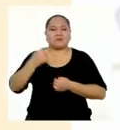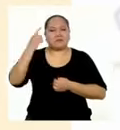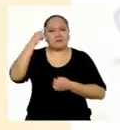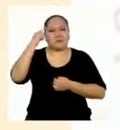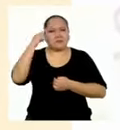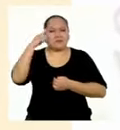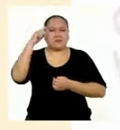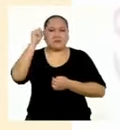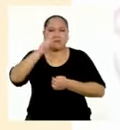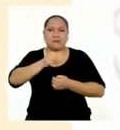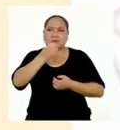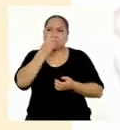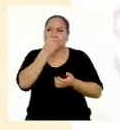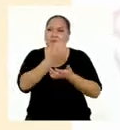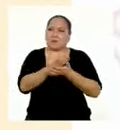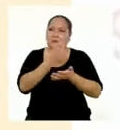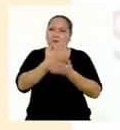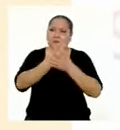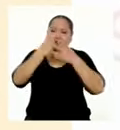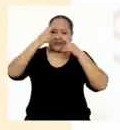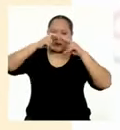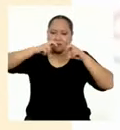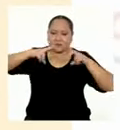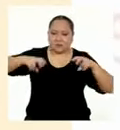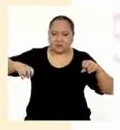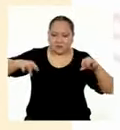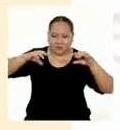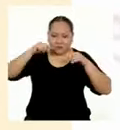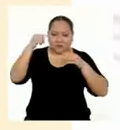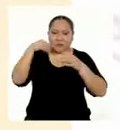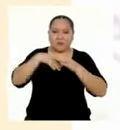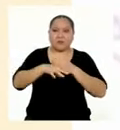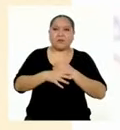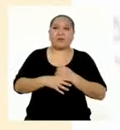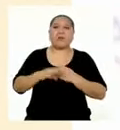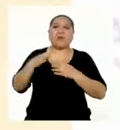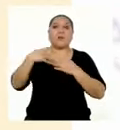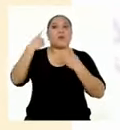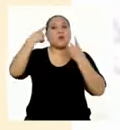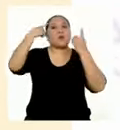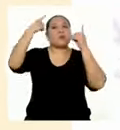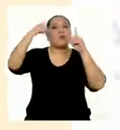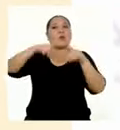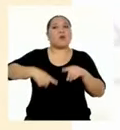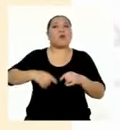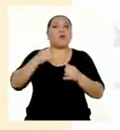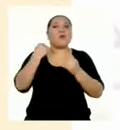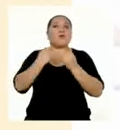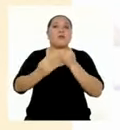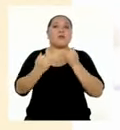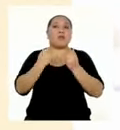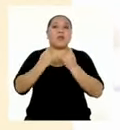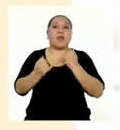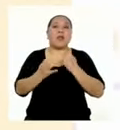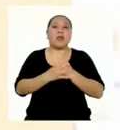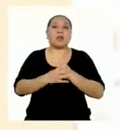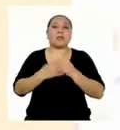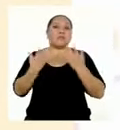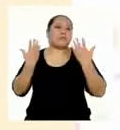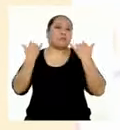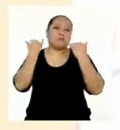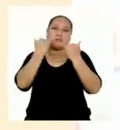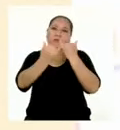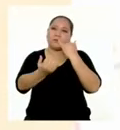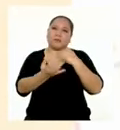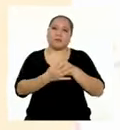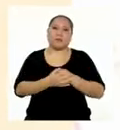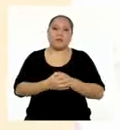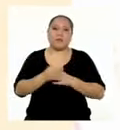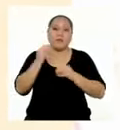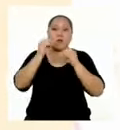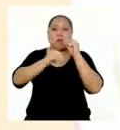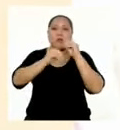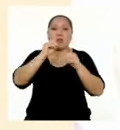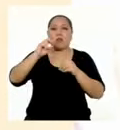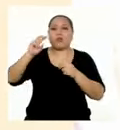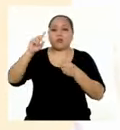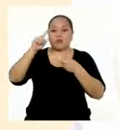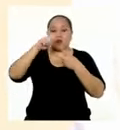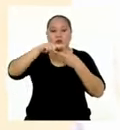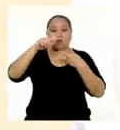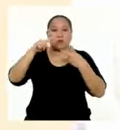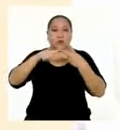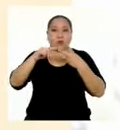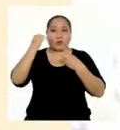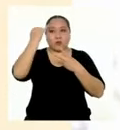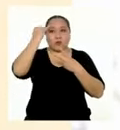Creo que sería bueno analizar primero nuestra introducción, luego los acuerdos y finalmente el cierre, aplicando los dos